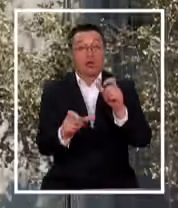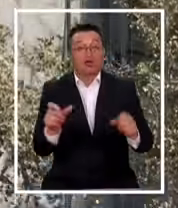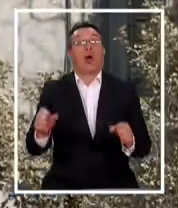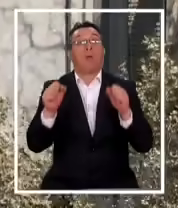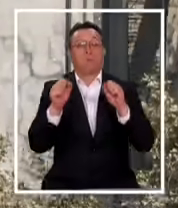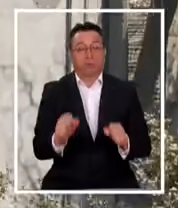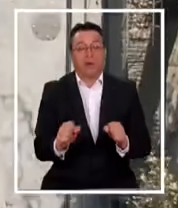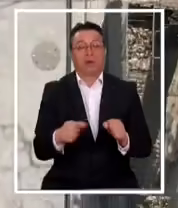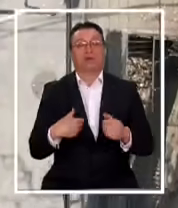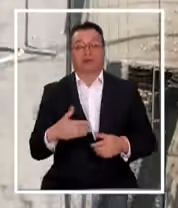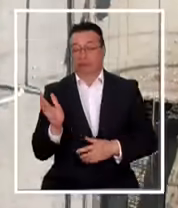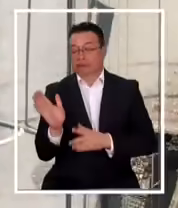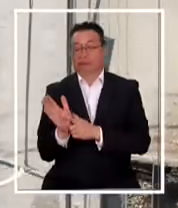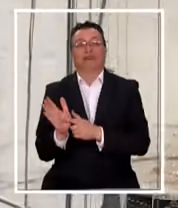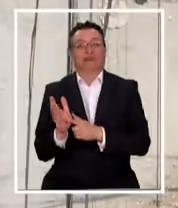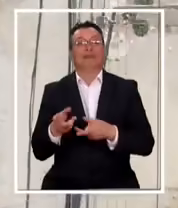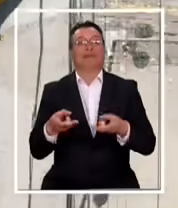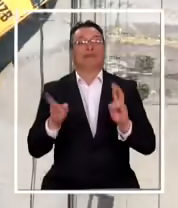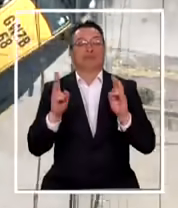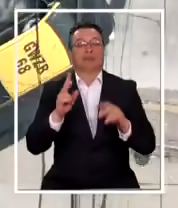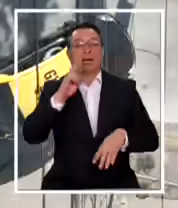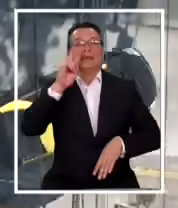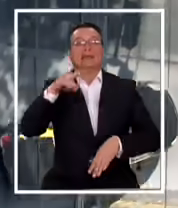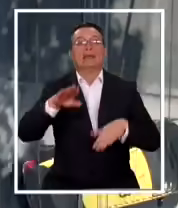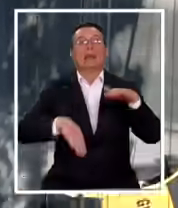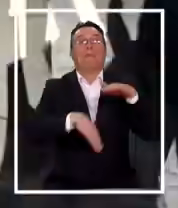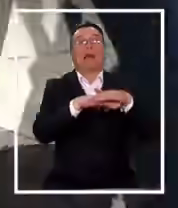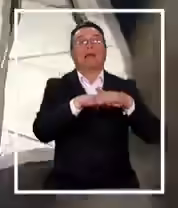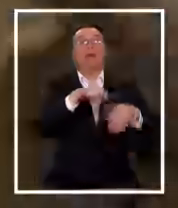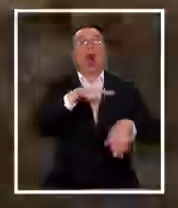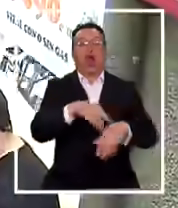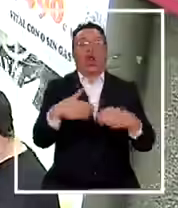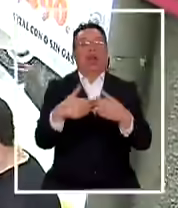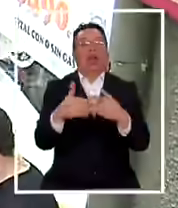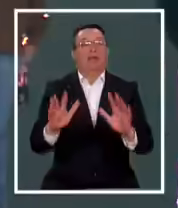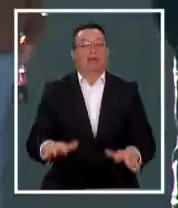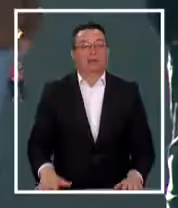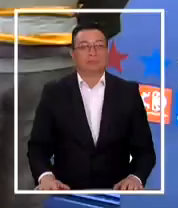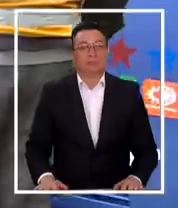podrán usar el pase de movilidad sin límite de horas.